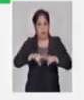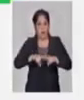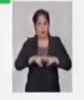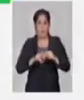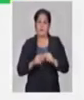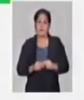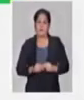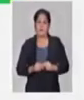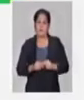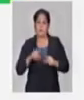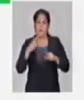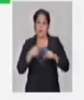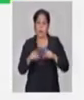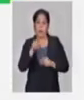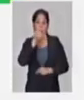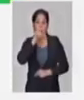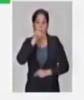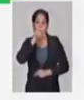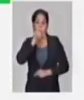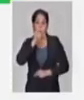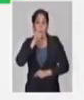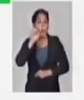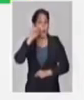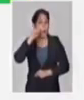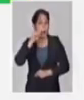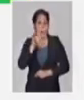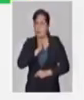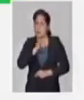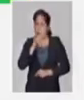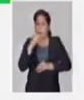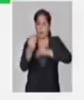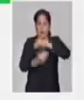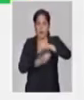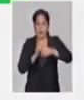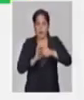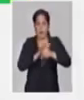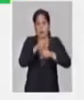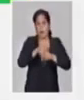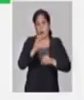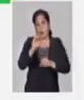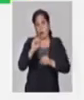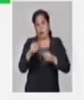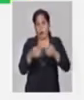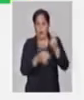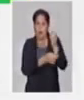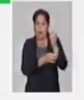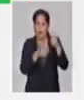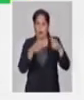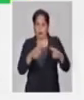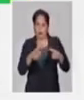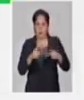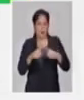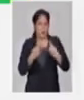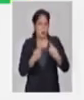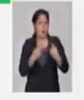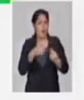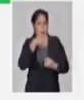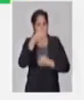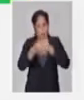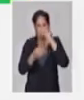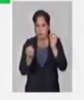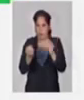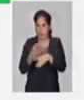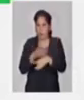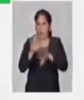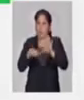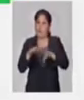carne, y el pollo cuando este producto sustituye el picadillo o la carne. ¿Por qué hacemos esta aclaración? Porque hay